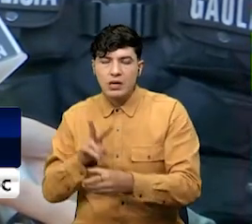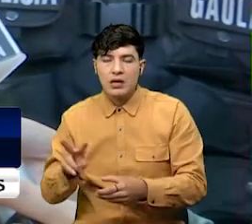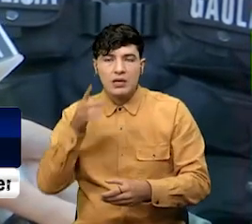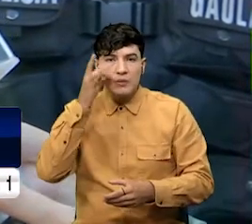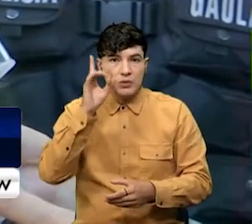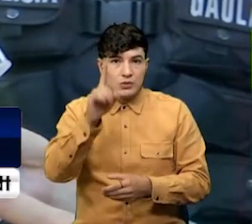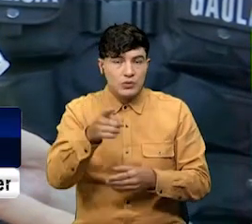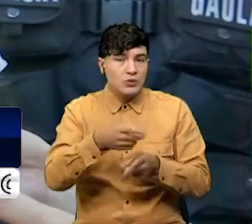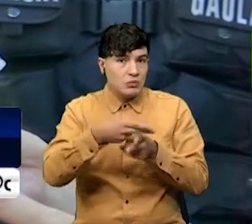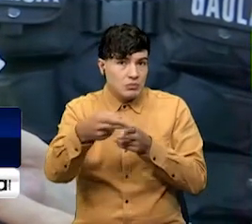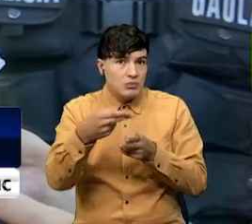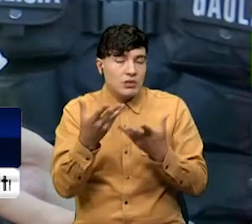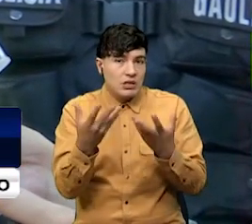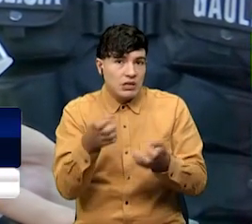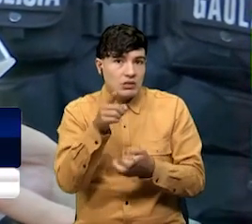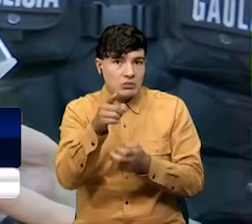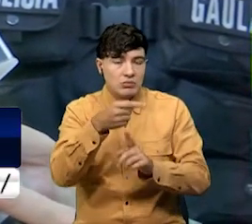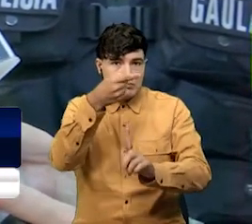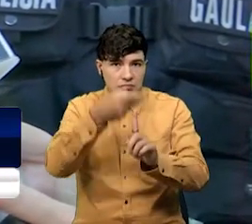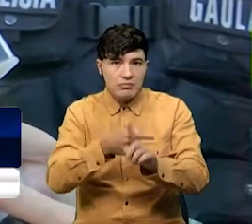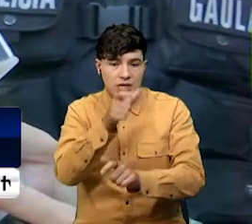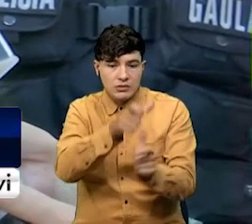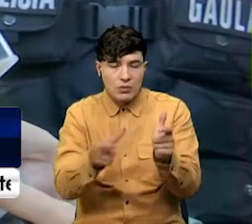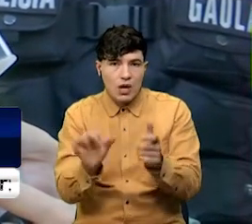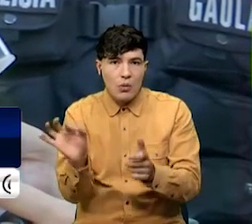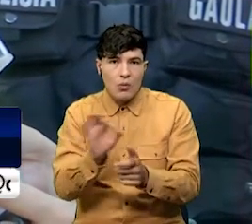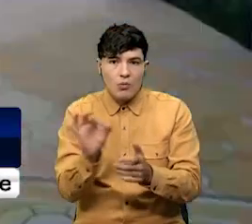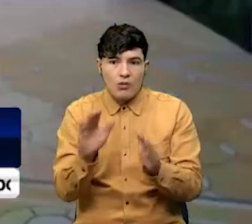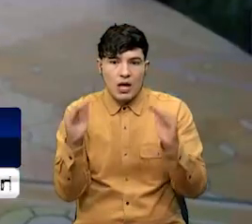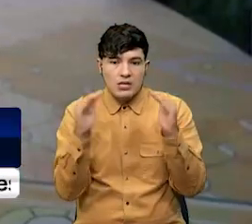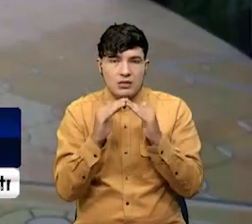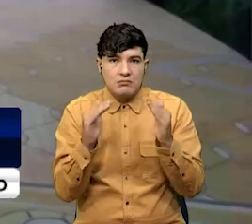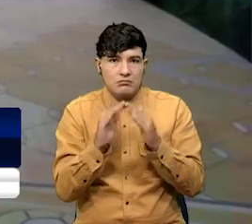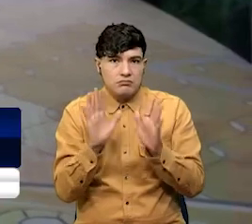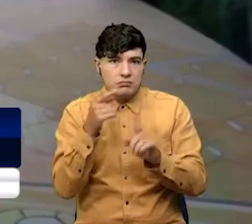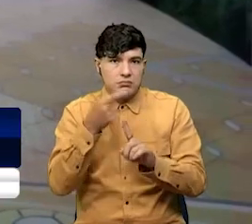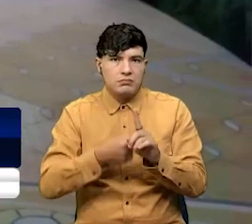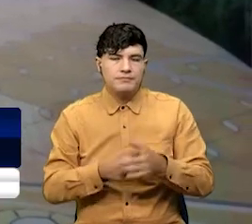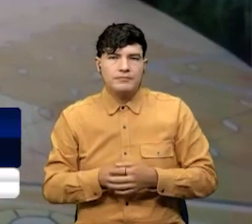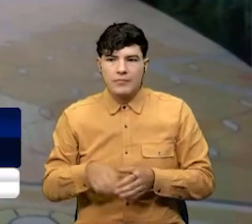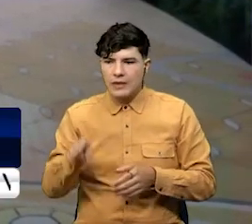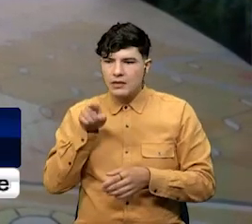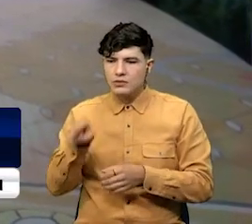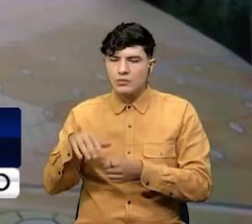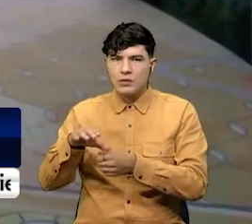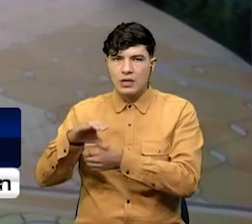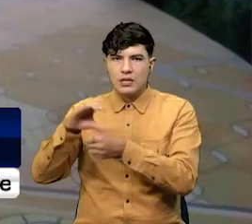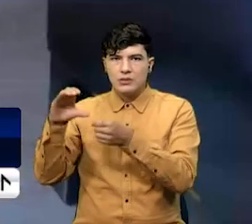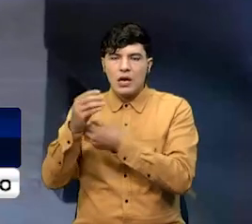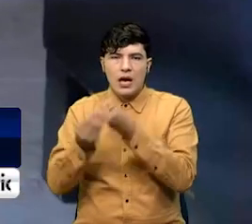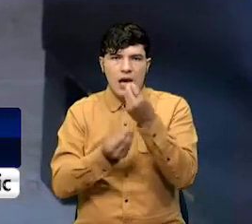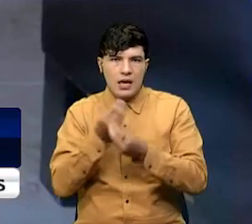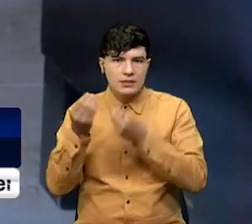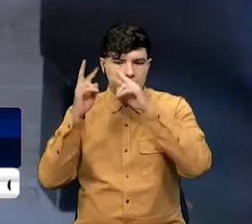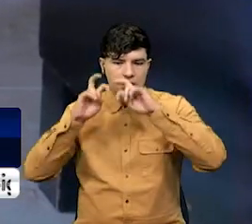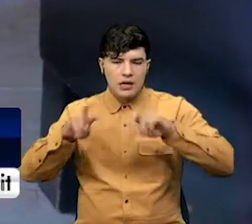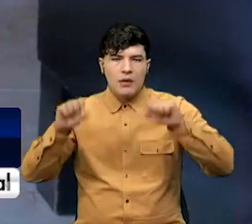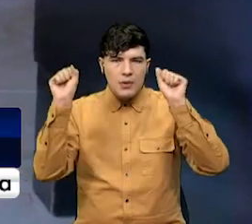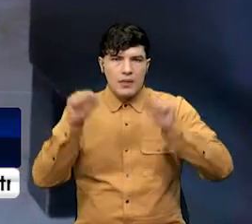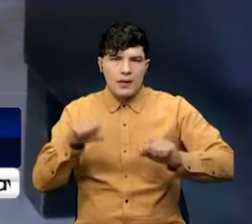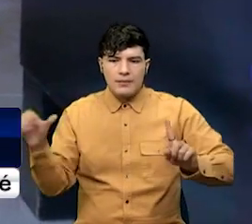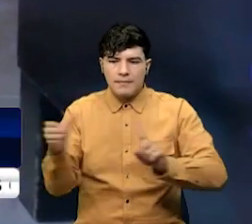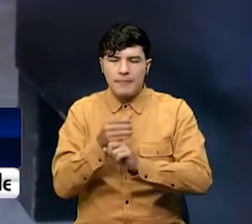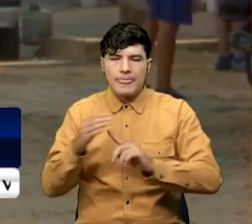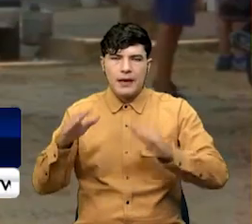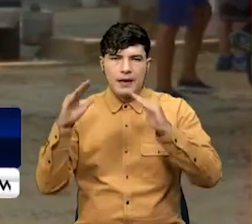una habitación un apartamento en arriendo en la ciudad se realizan operativos para lograr la